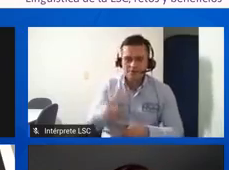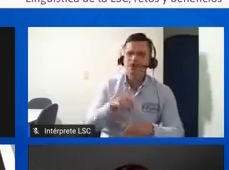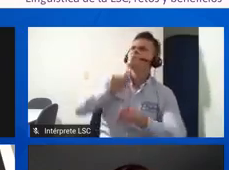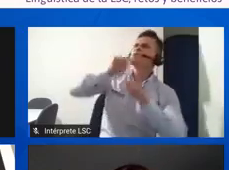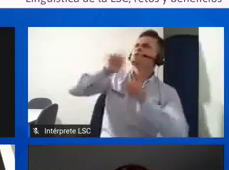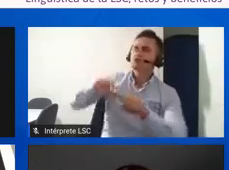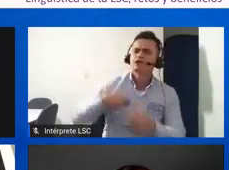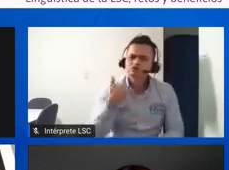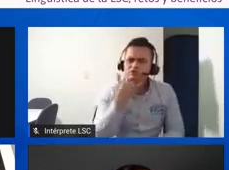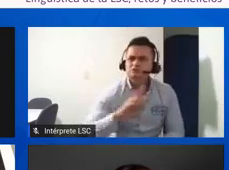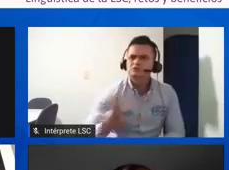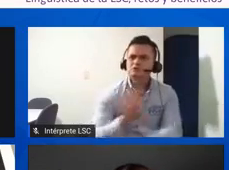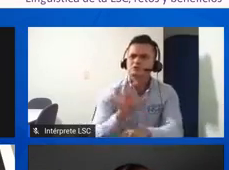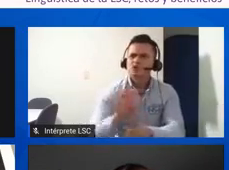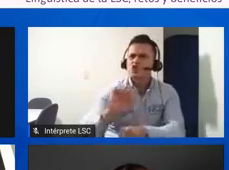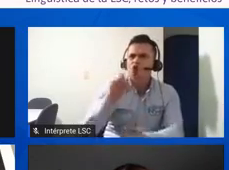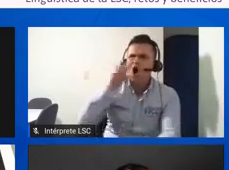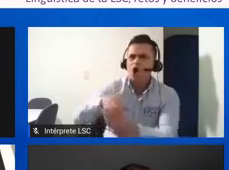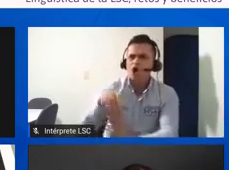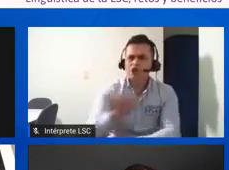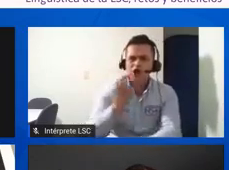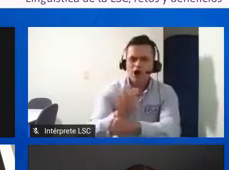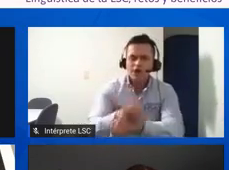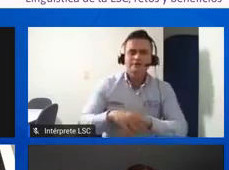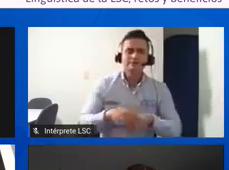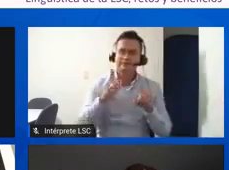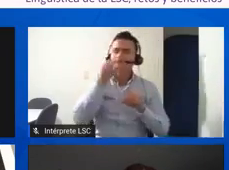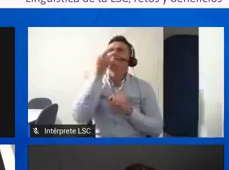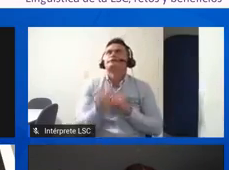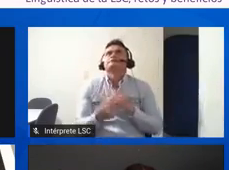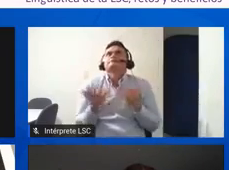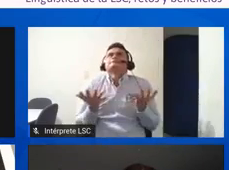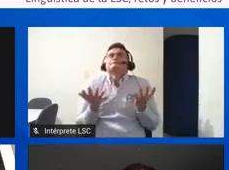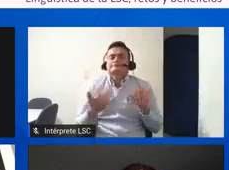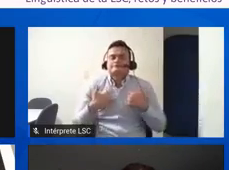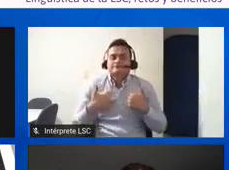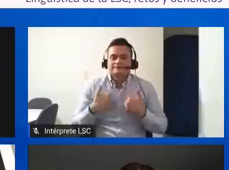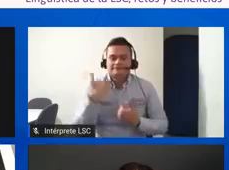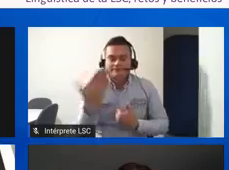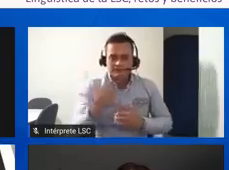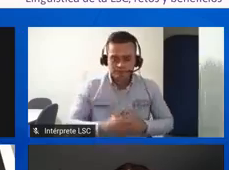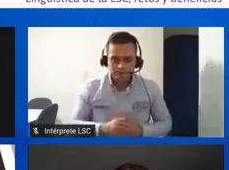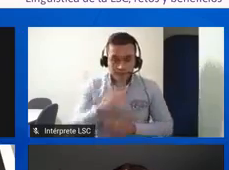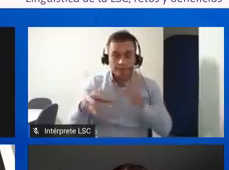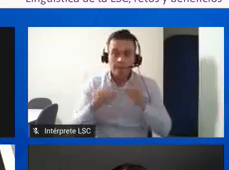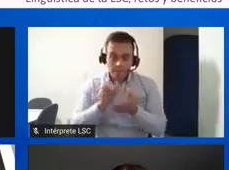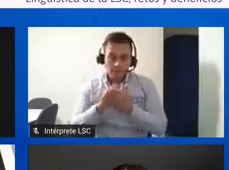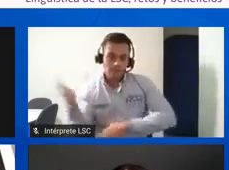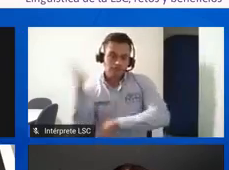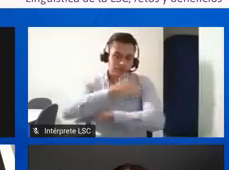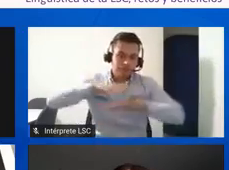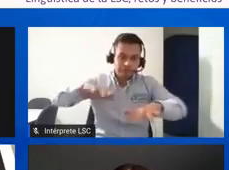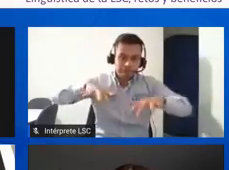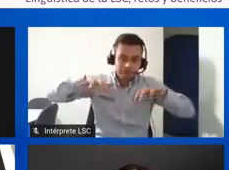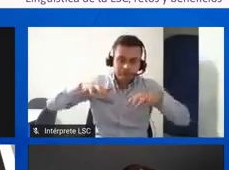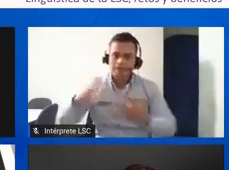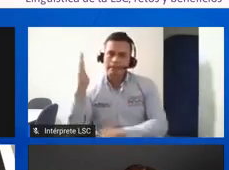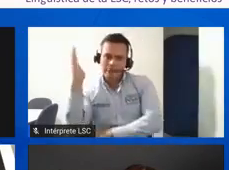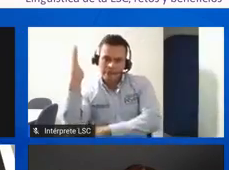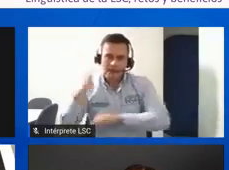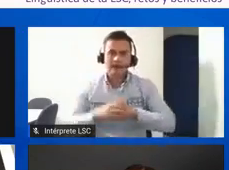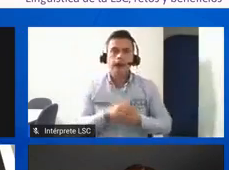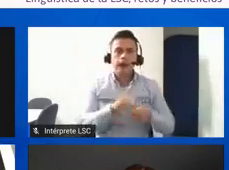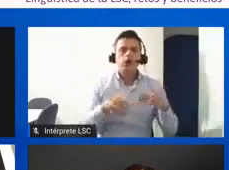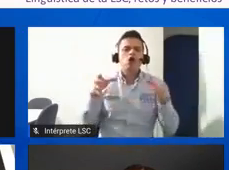pero realmente fue sufrido, e incluso durante la plenaria, algunos senadores de otros partidos